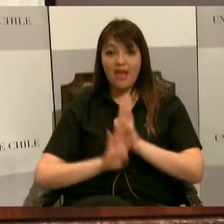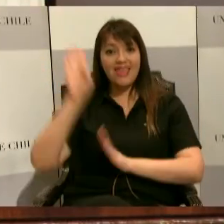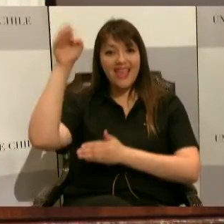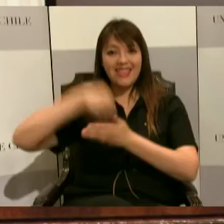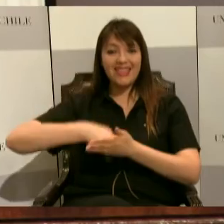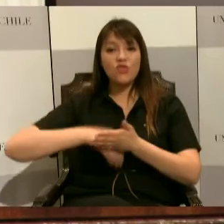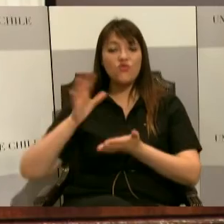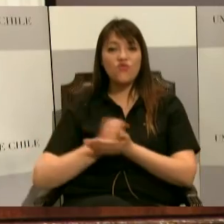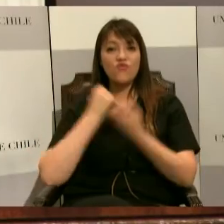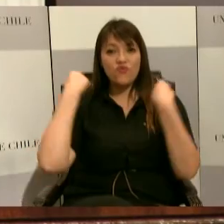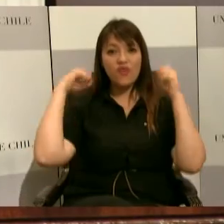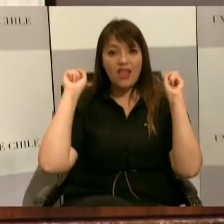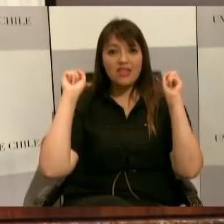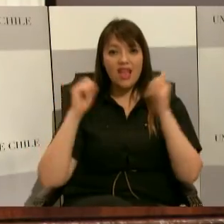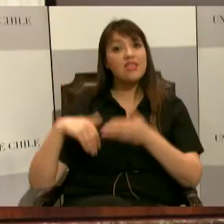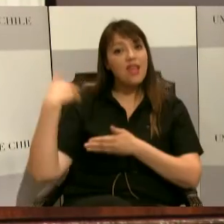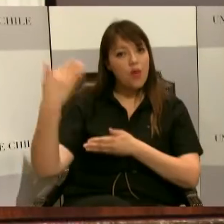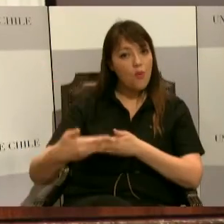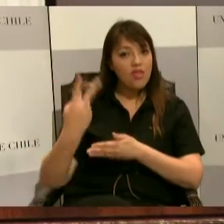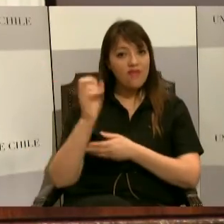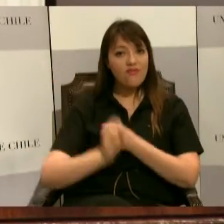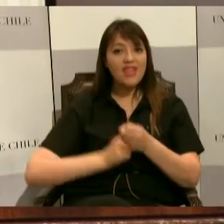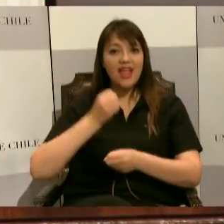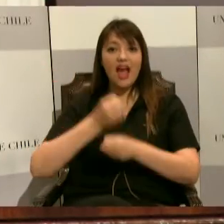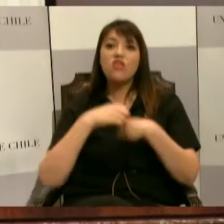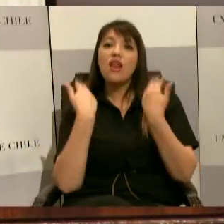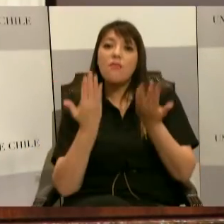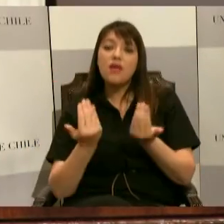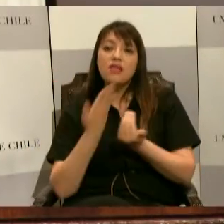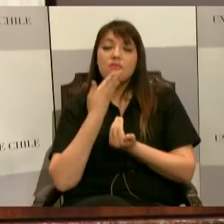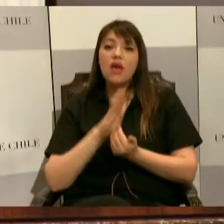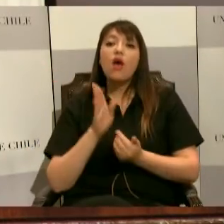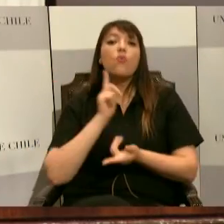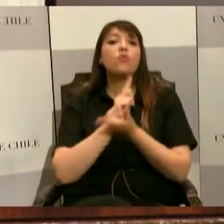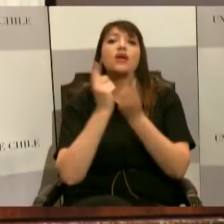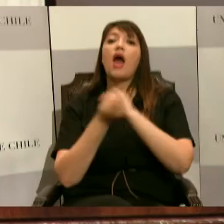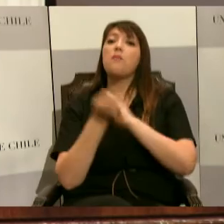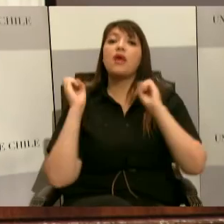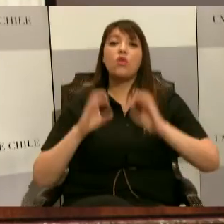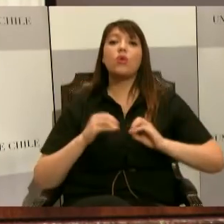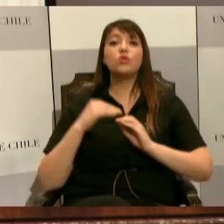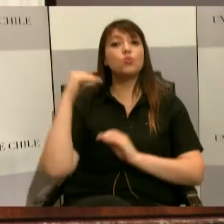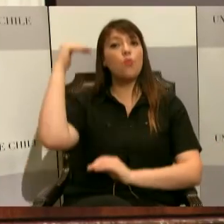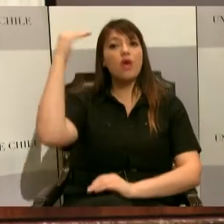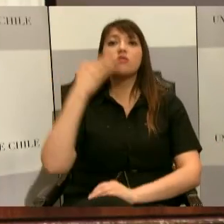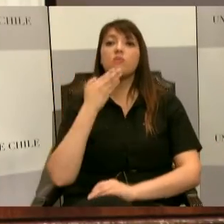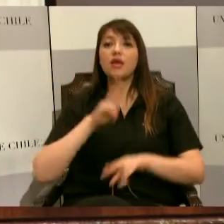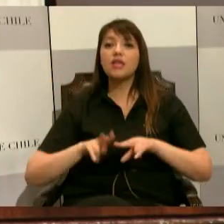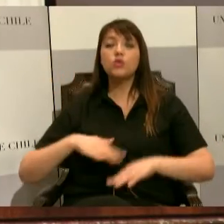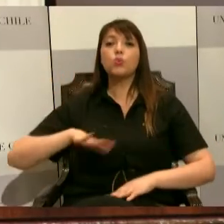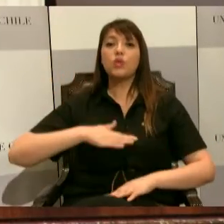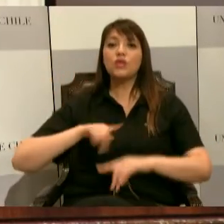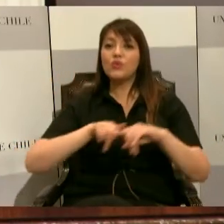triunfante, después de 20 años, la expectativa de un anhelado cambio en la educación superior chilena que se instaló en nuestra